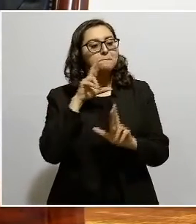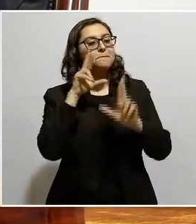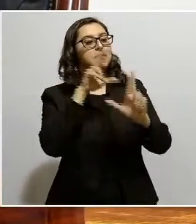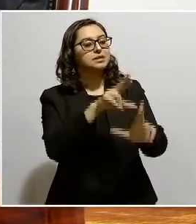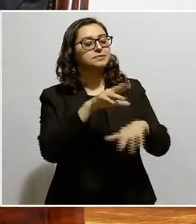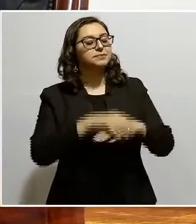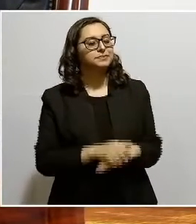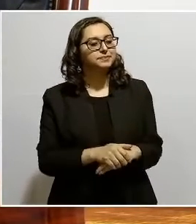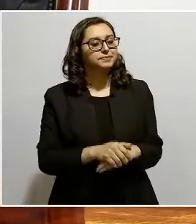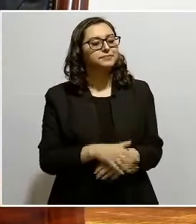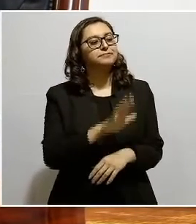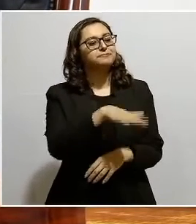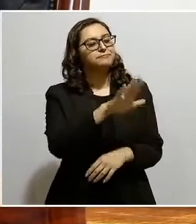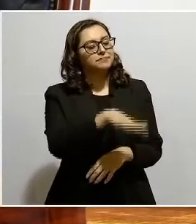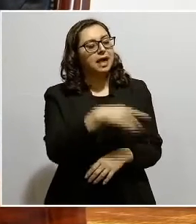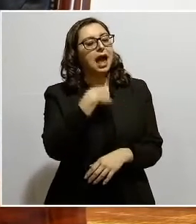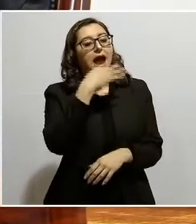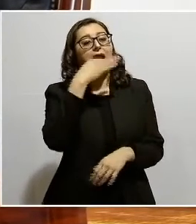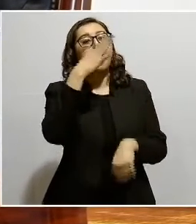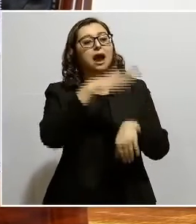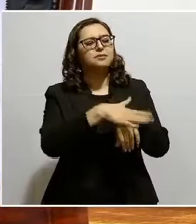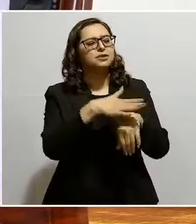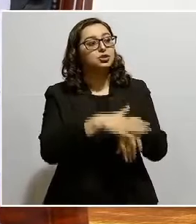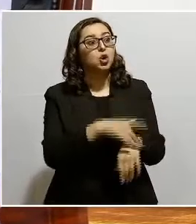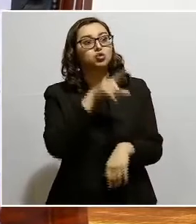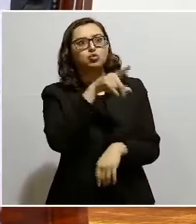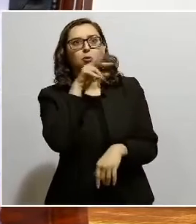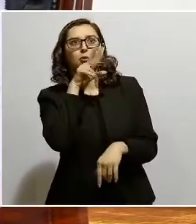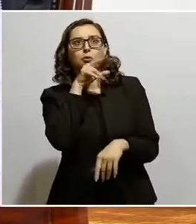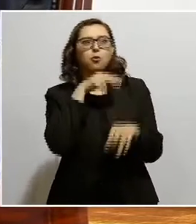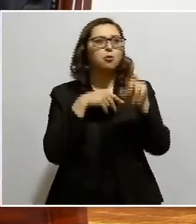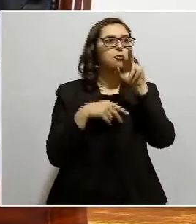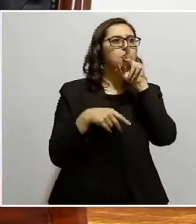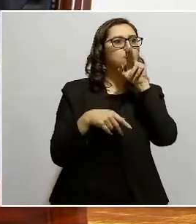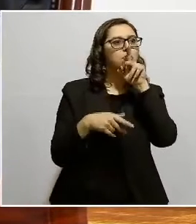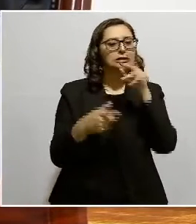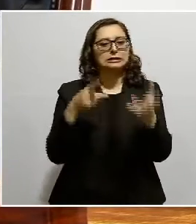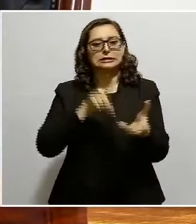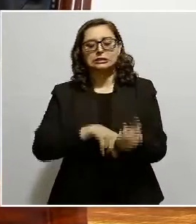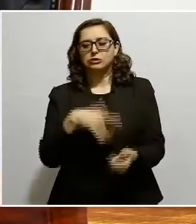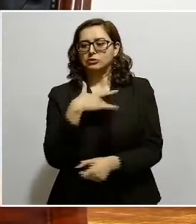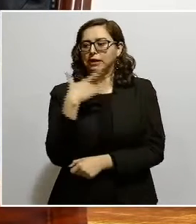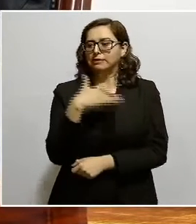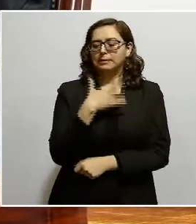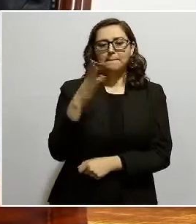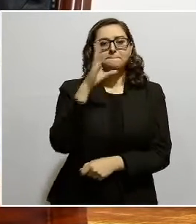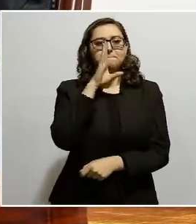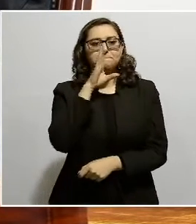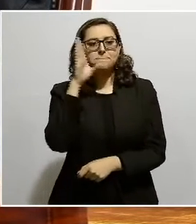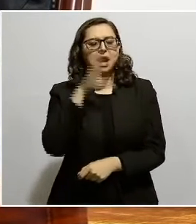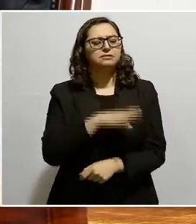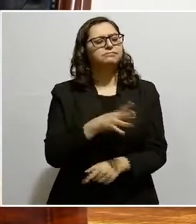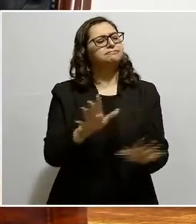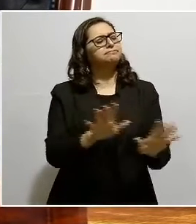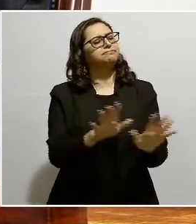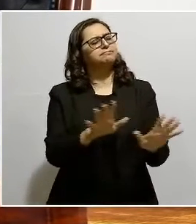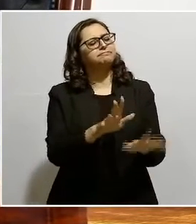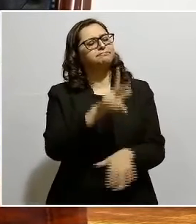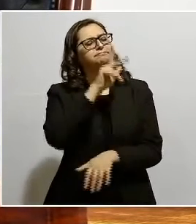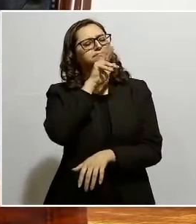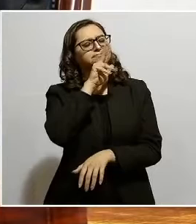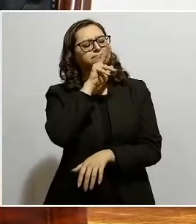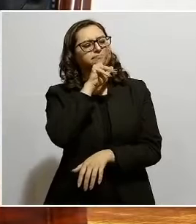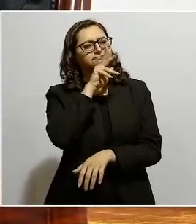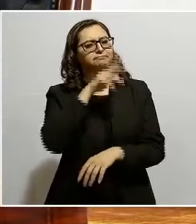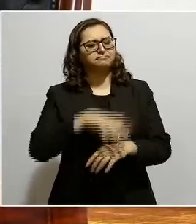Bate, tengo el gusto de calmar tus inquietudes espirituales por medio de una receta